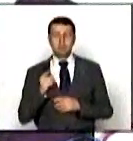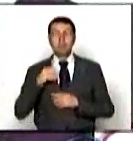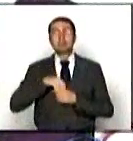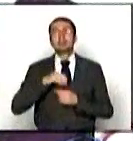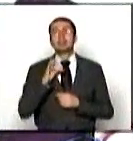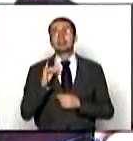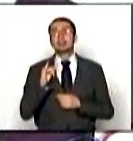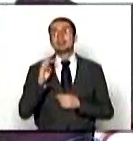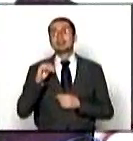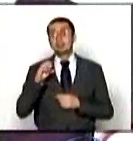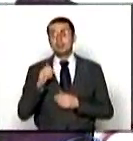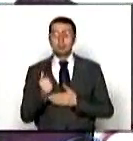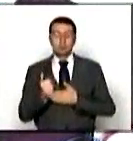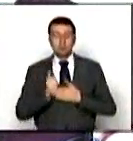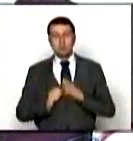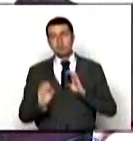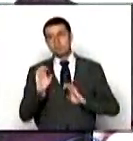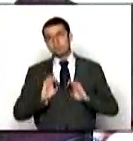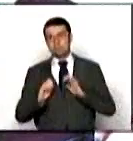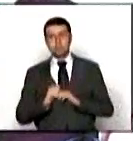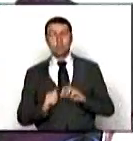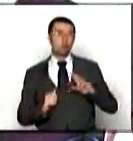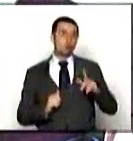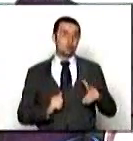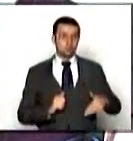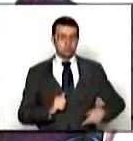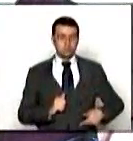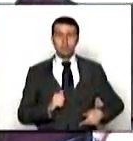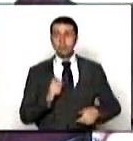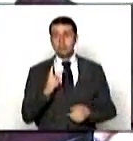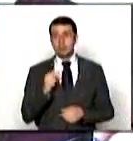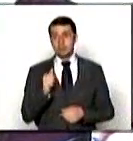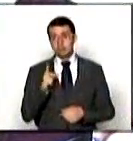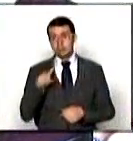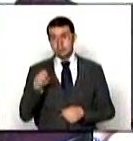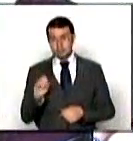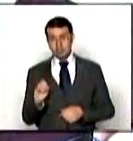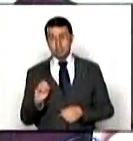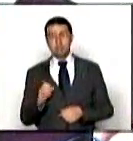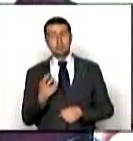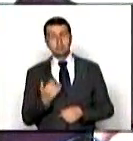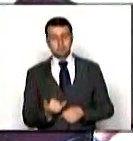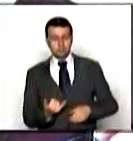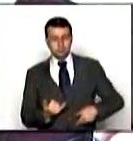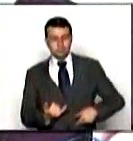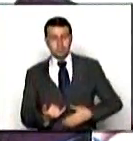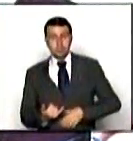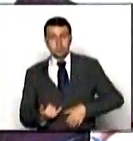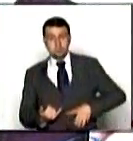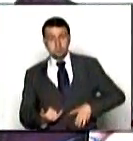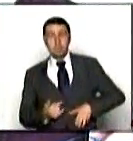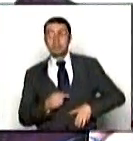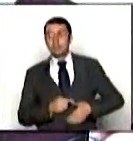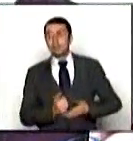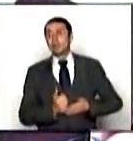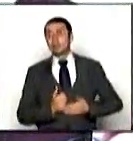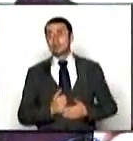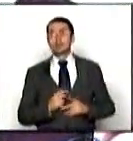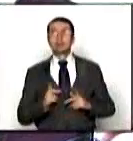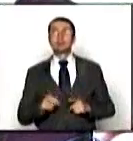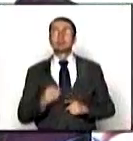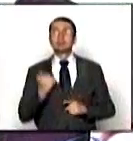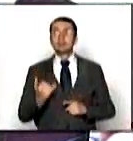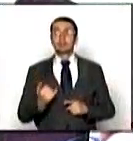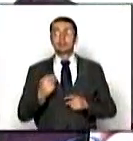tiene que ver con el sistema inmunológico es el bazo, que queda en la parte inferior izquierda del abdomen. La médula ósea, que es donde se